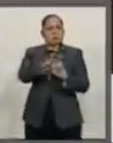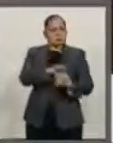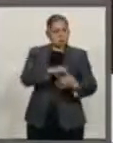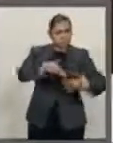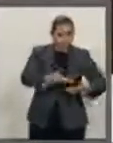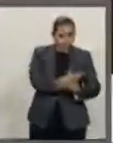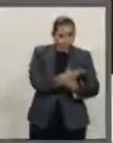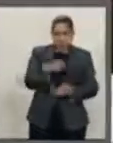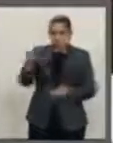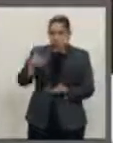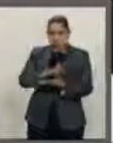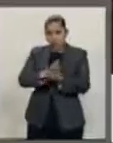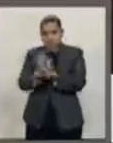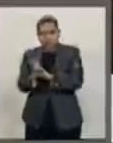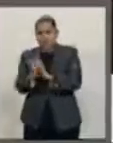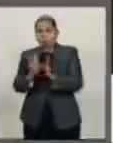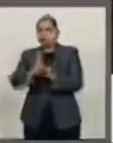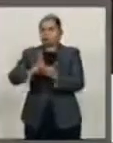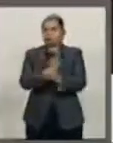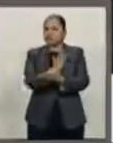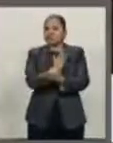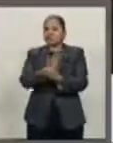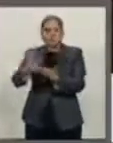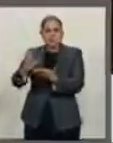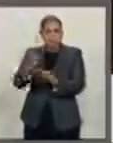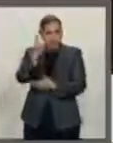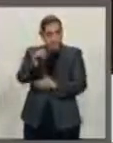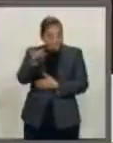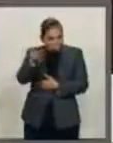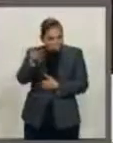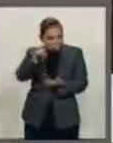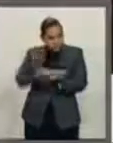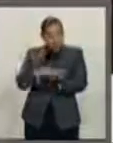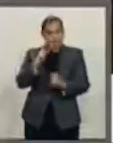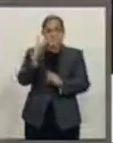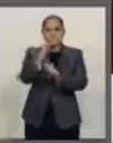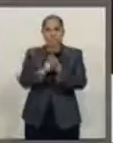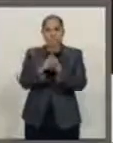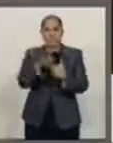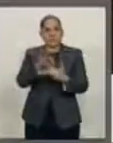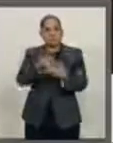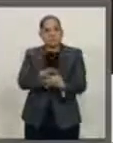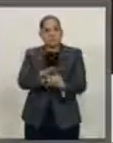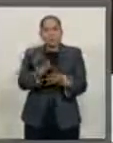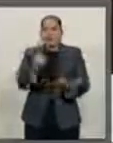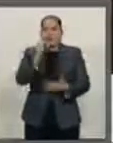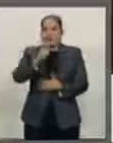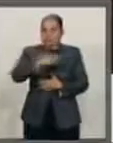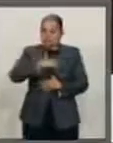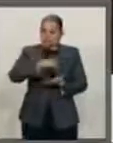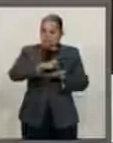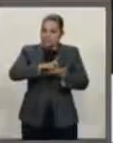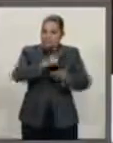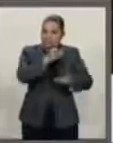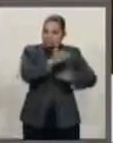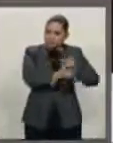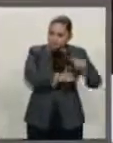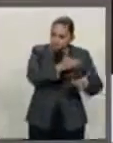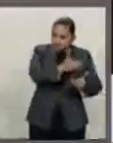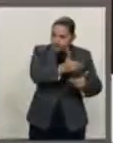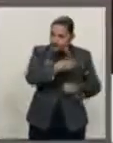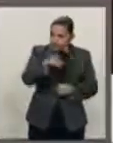la ciudadanía, condición que les da la posibilidad de ejercer sus derechos de manera distinta, colocando a